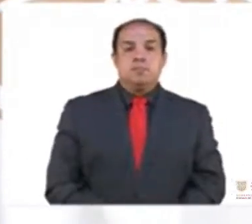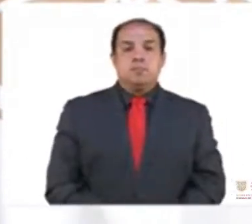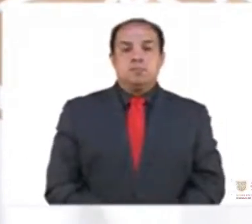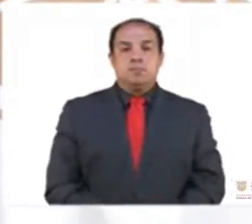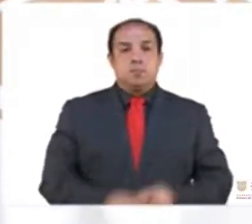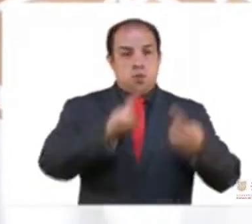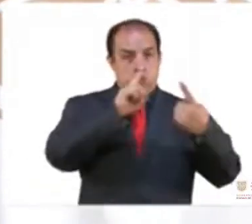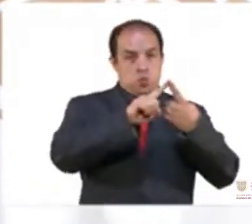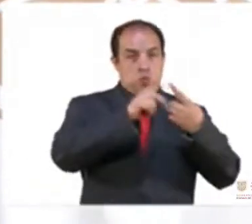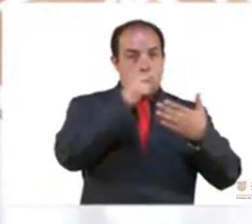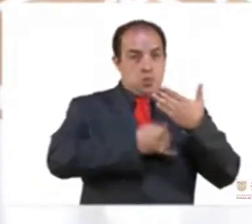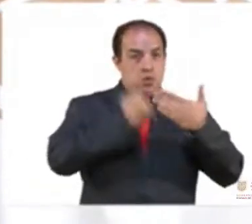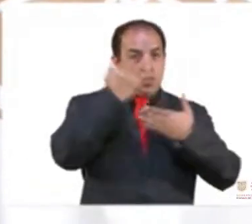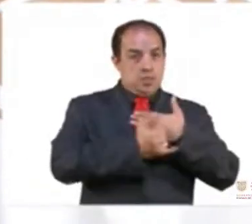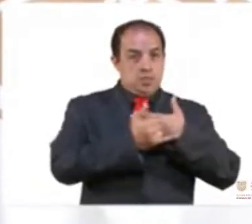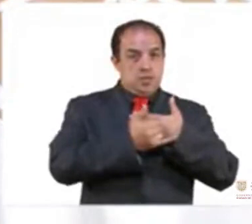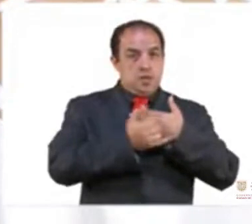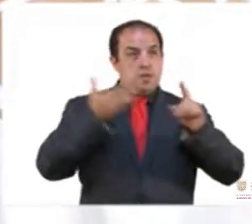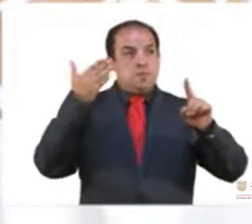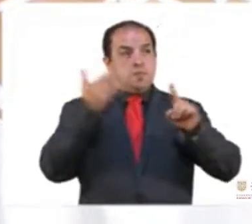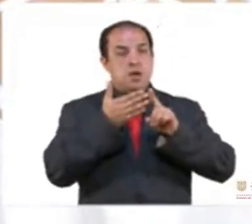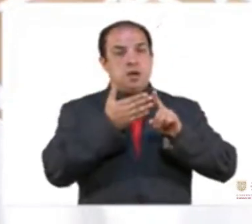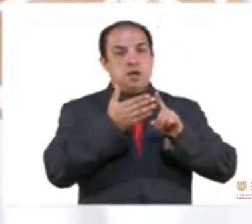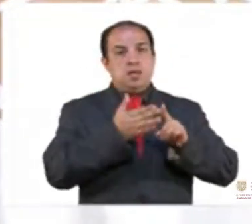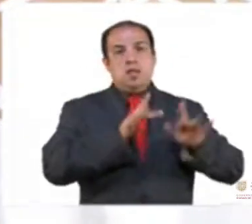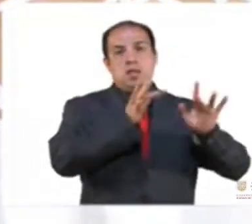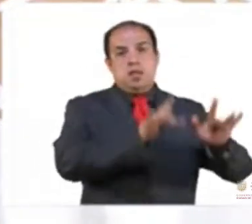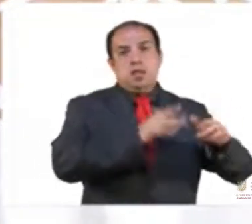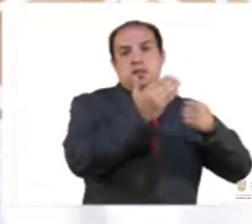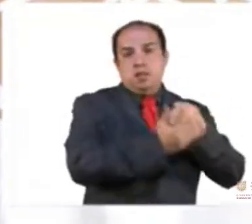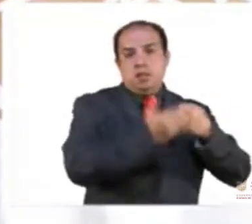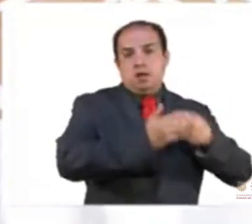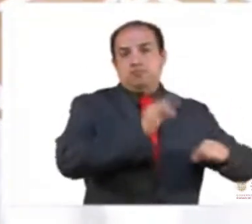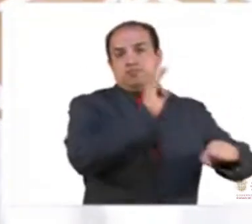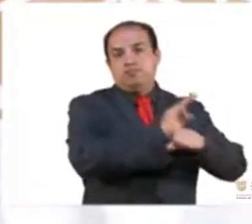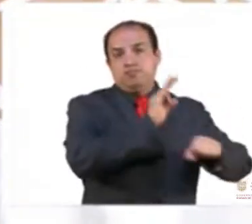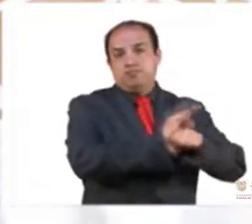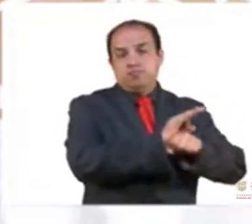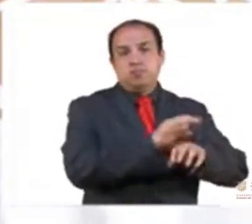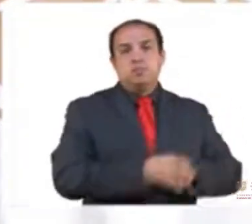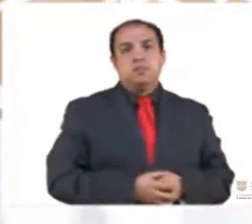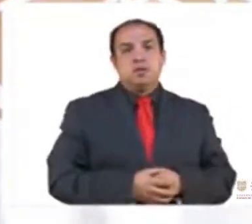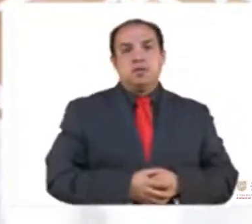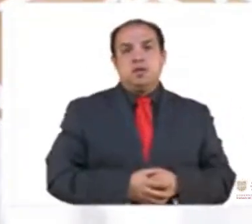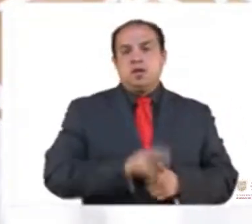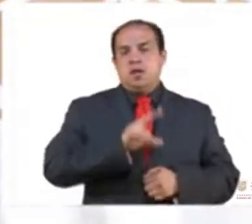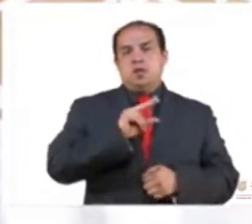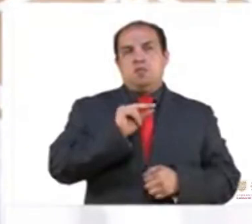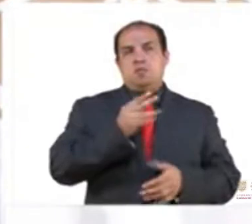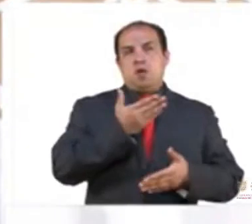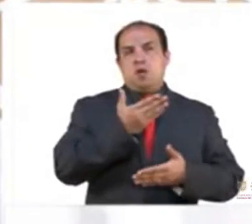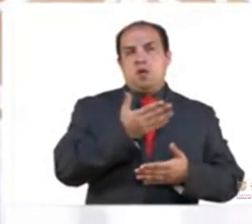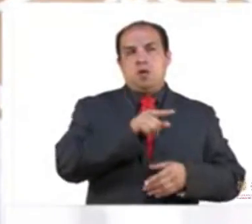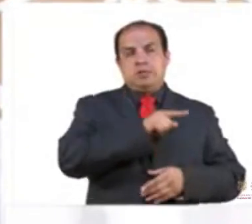un proyecto que quiere la defensa de los privilegios del servidor, de, bueno, no se dice servidor público, ¿no?, de